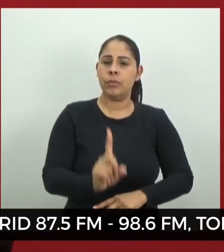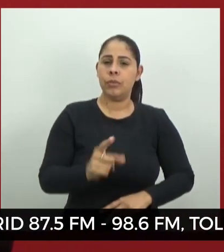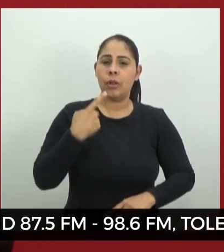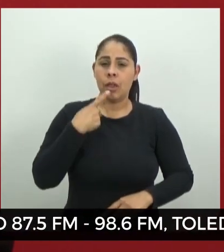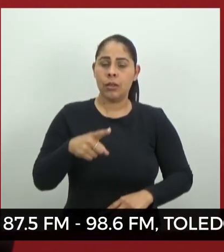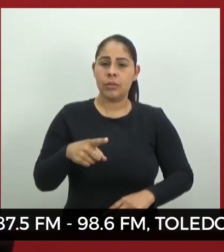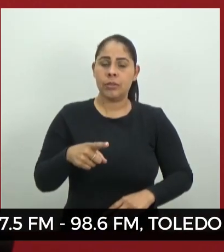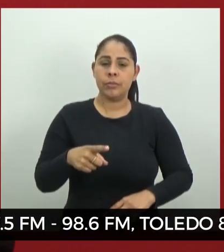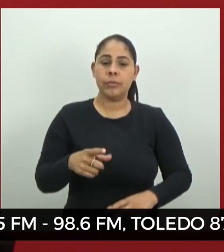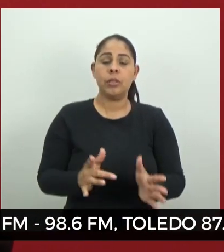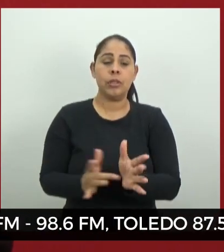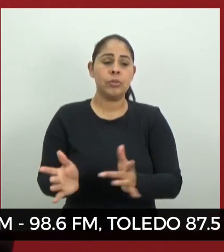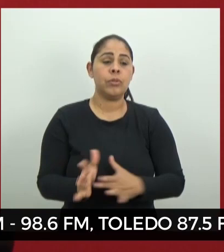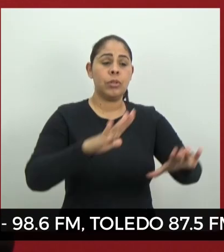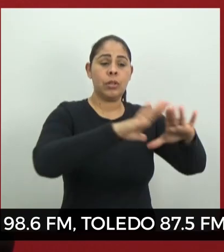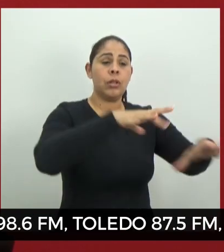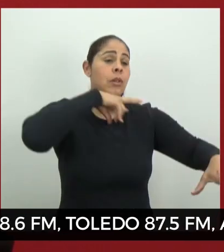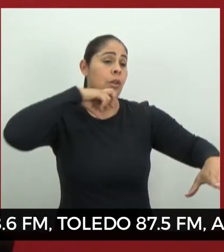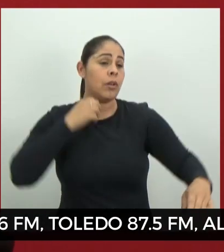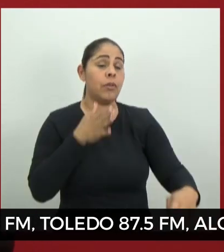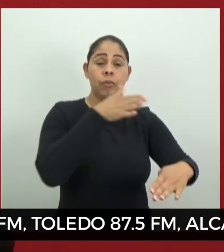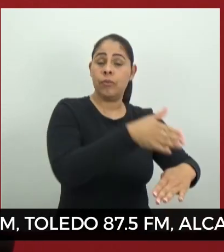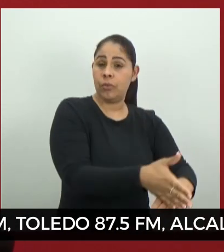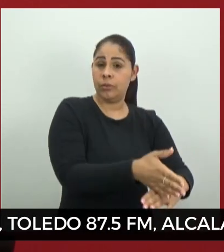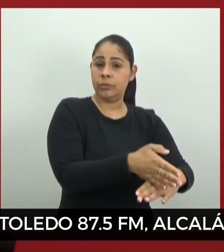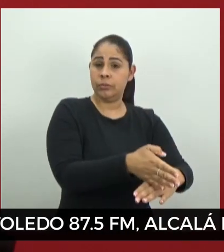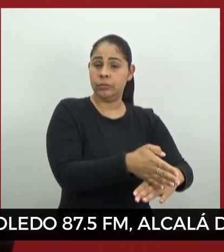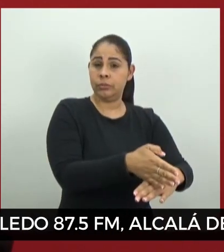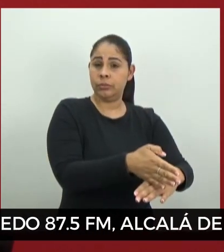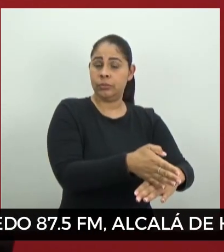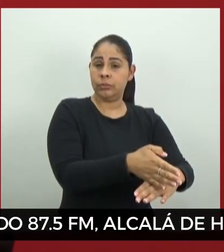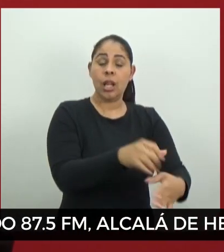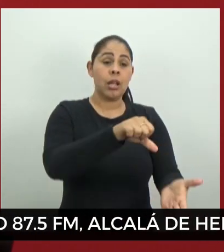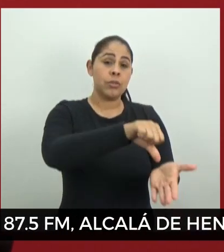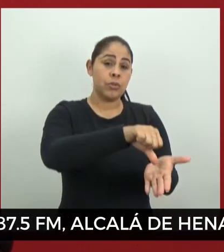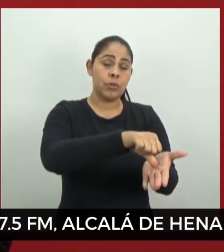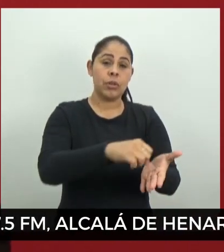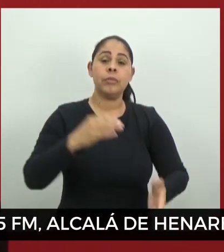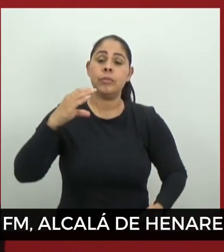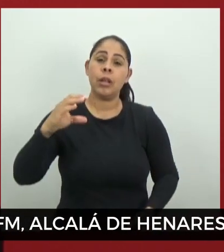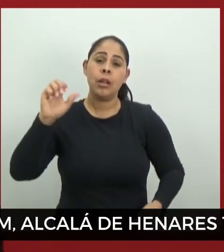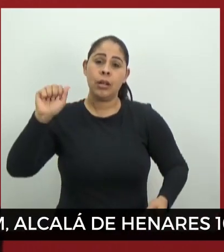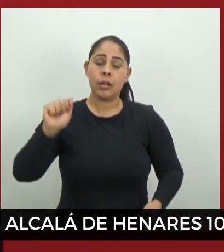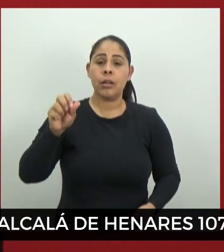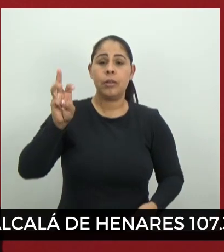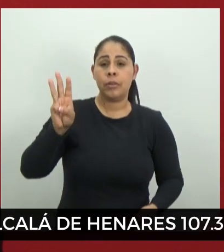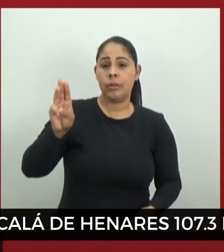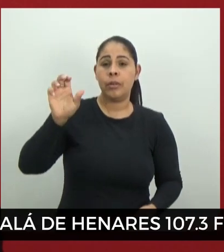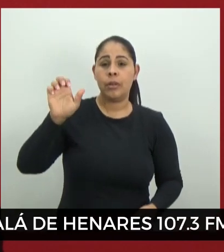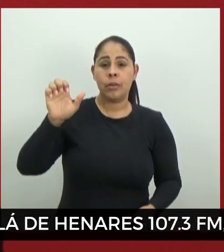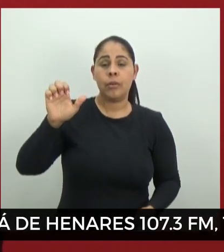a una sinagoga, allí en Capernaum, y dice la Biblia que durante unos cuantos